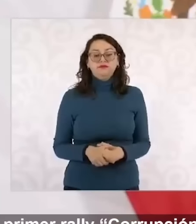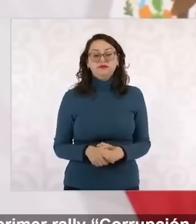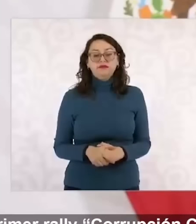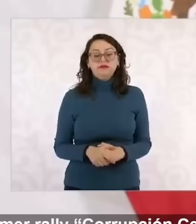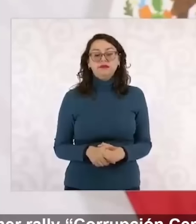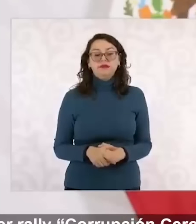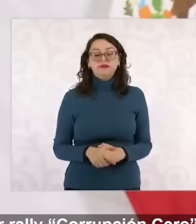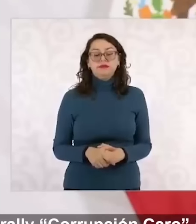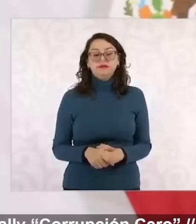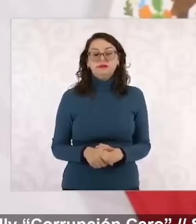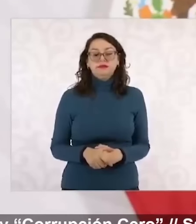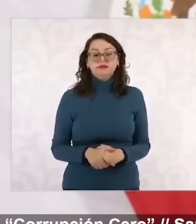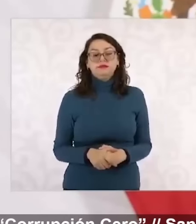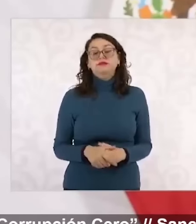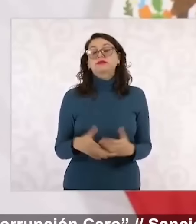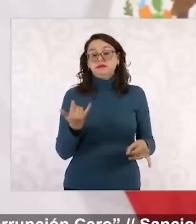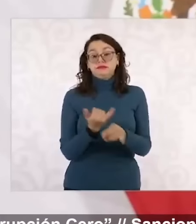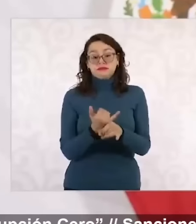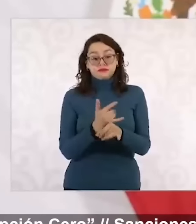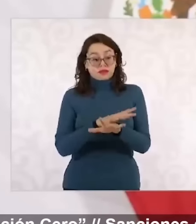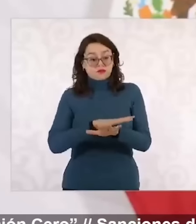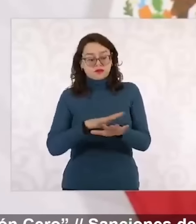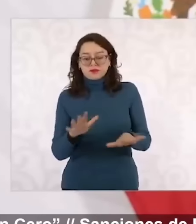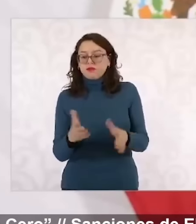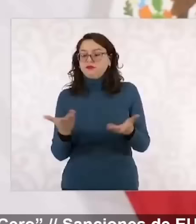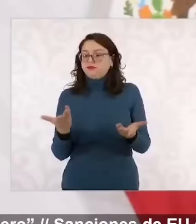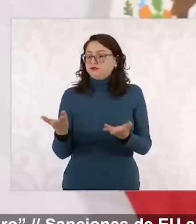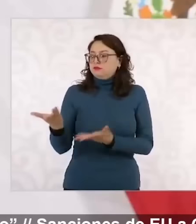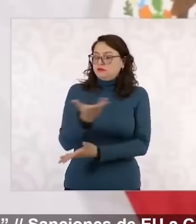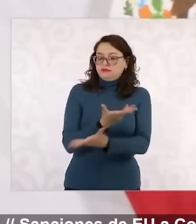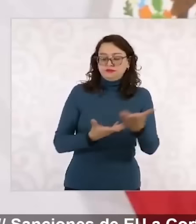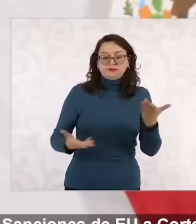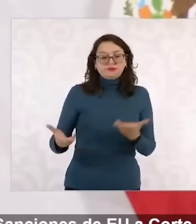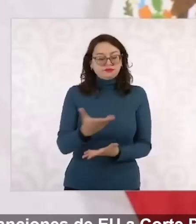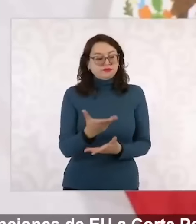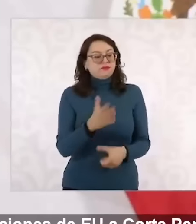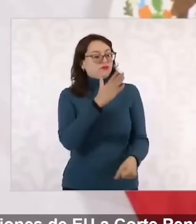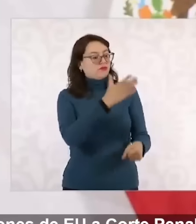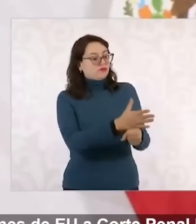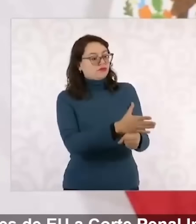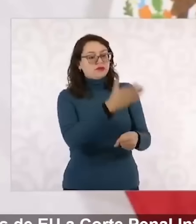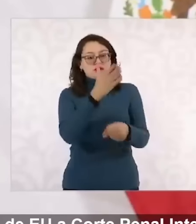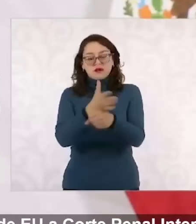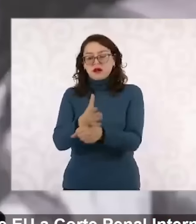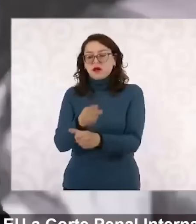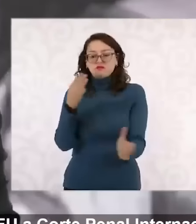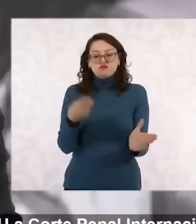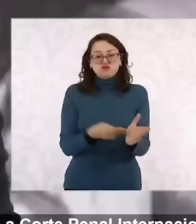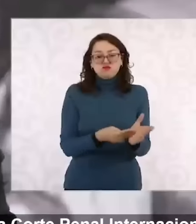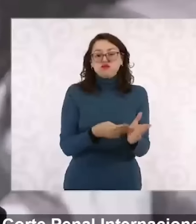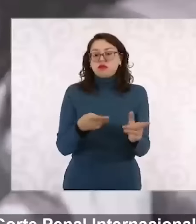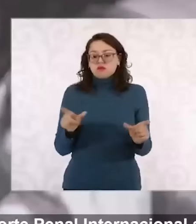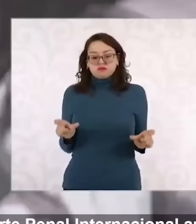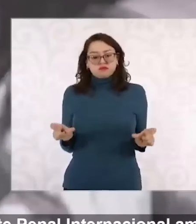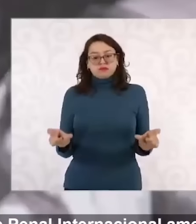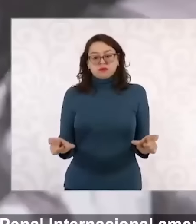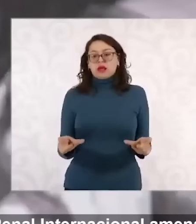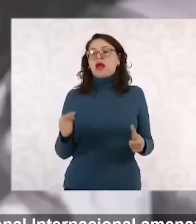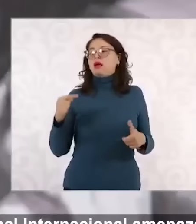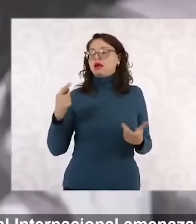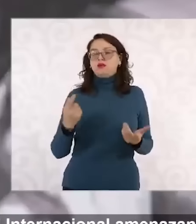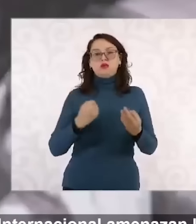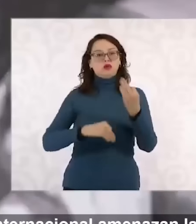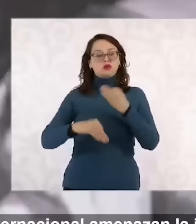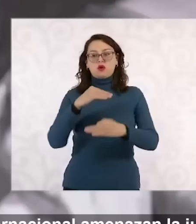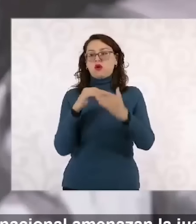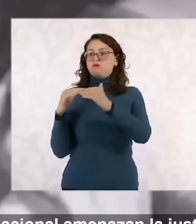Además, contribuye al intercambio de información financiera, coordinación en la aplicación de sanciones y medidas restrictivas, así como el cumplimiento de